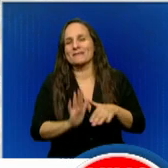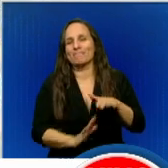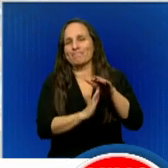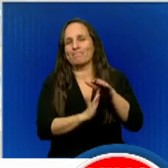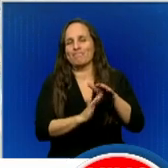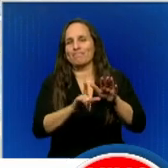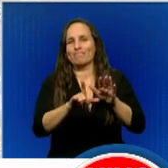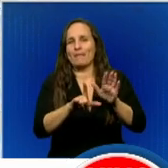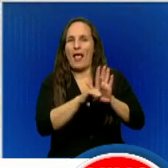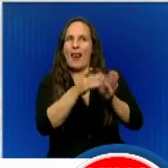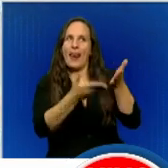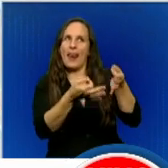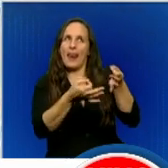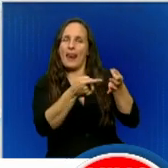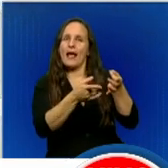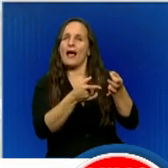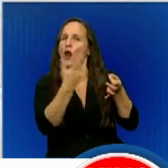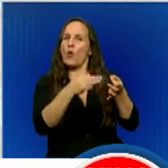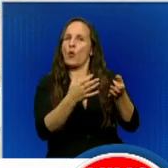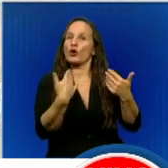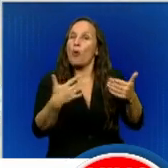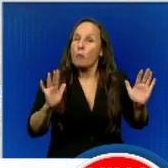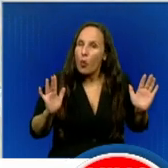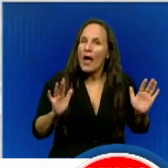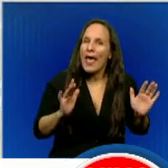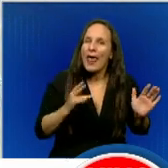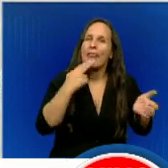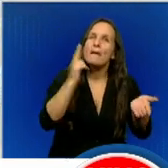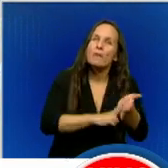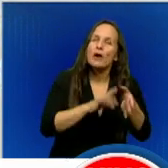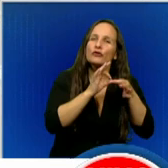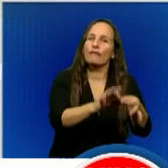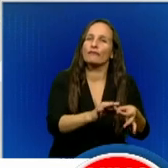el único facultado en consecuencia para imponer tributos